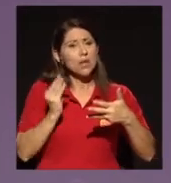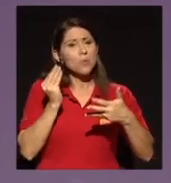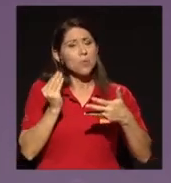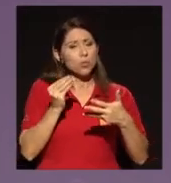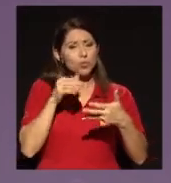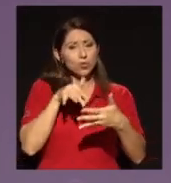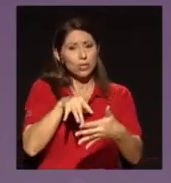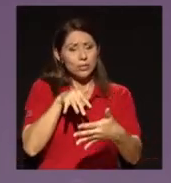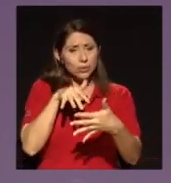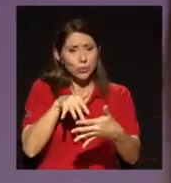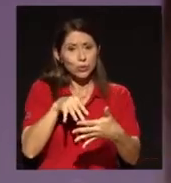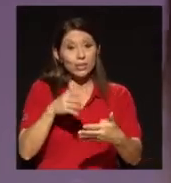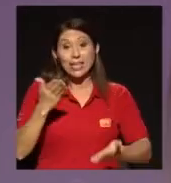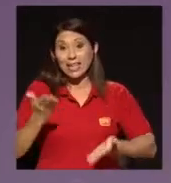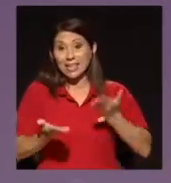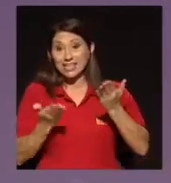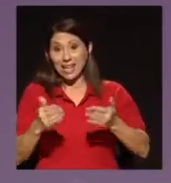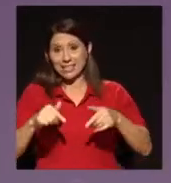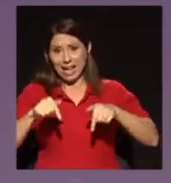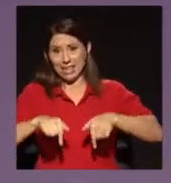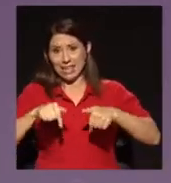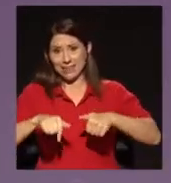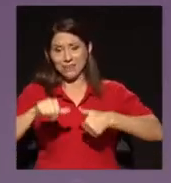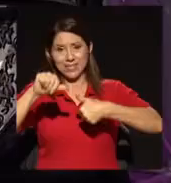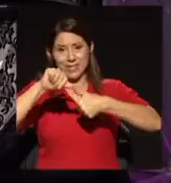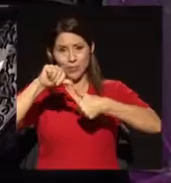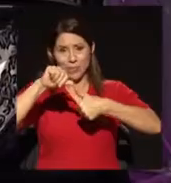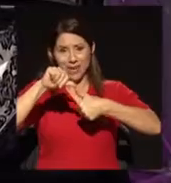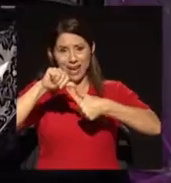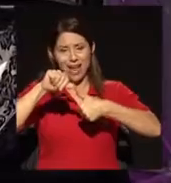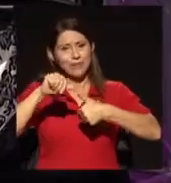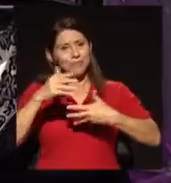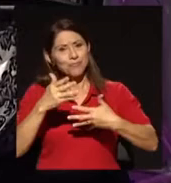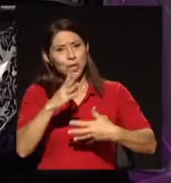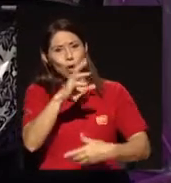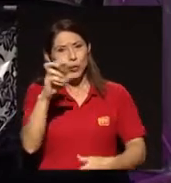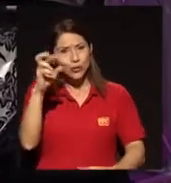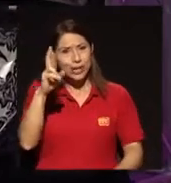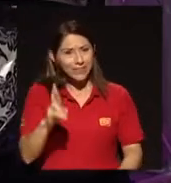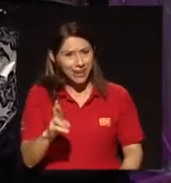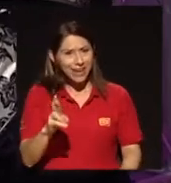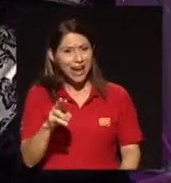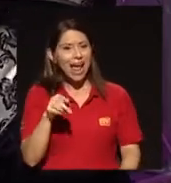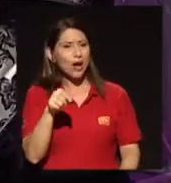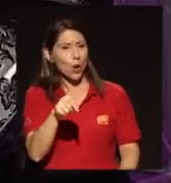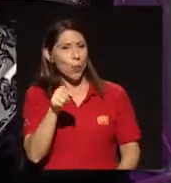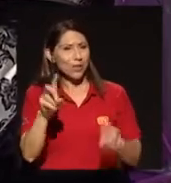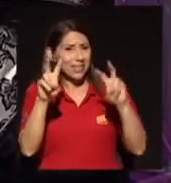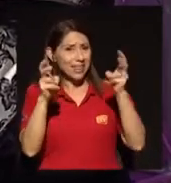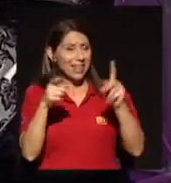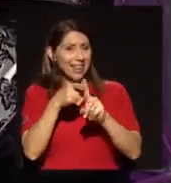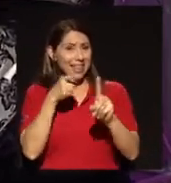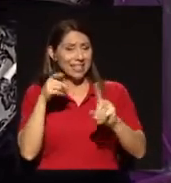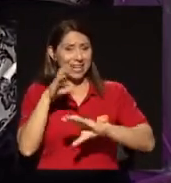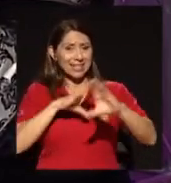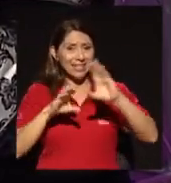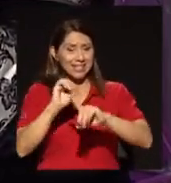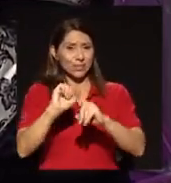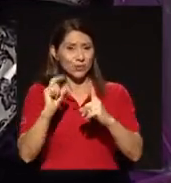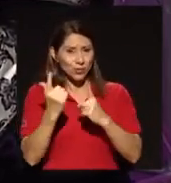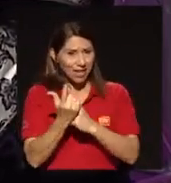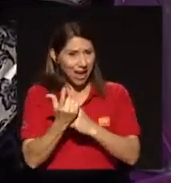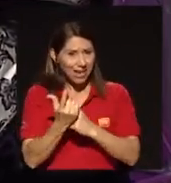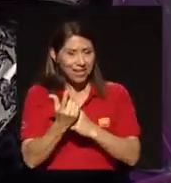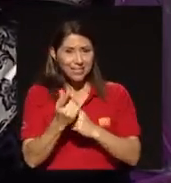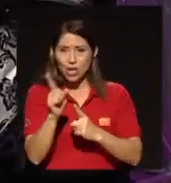quizás aquí en Centroamérica y Costa Rica, digamos, como que es una temática que desde las ciencias sociales a veces no